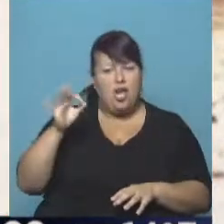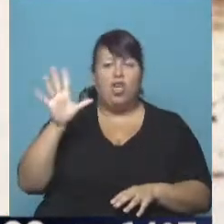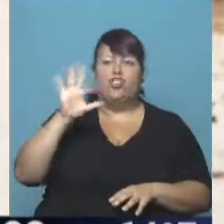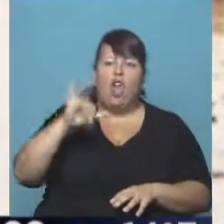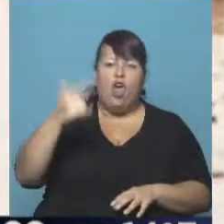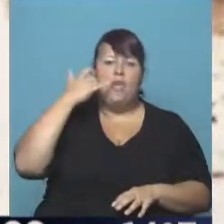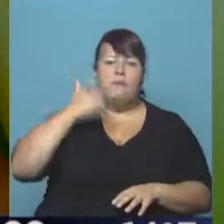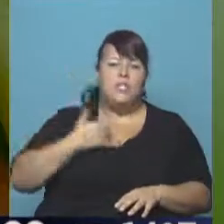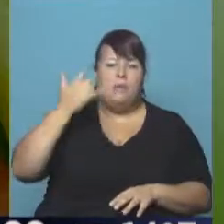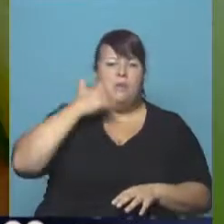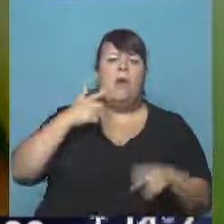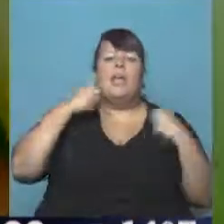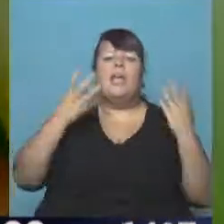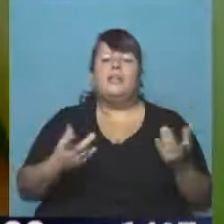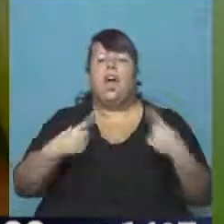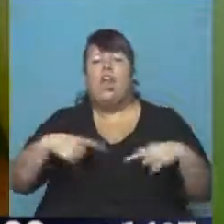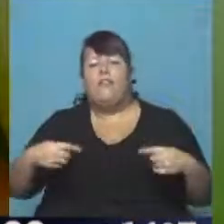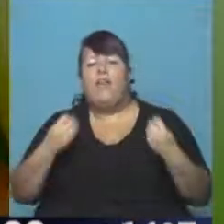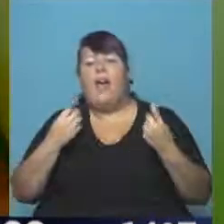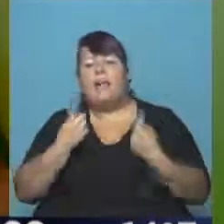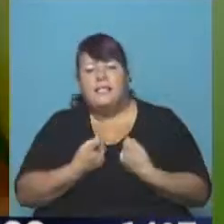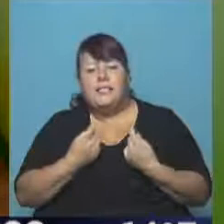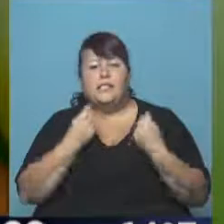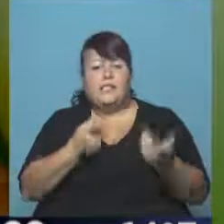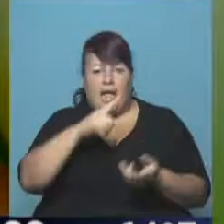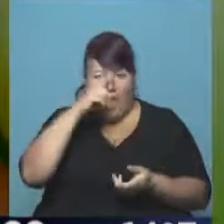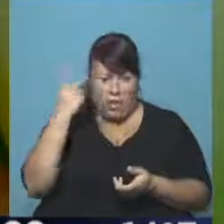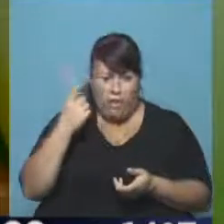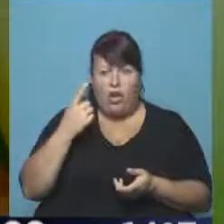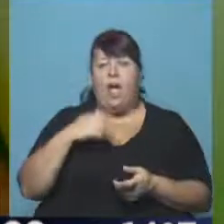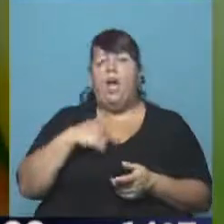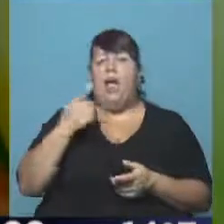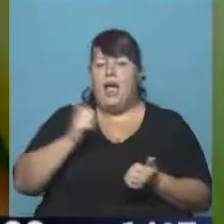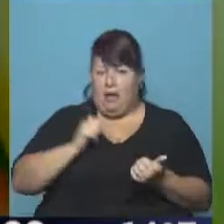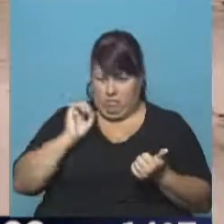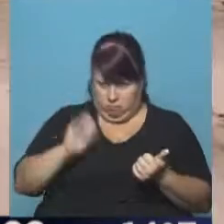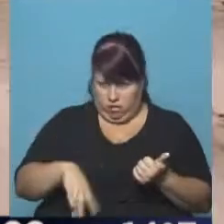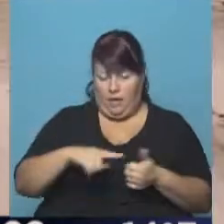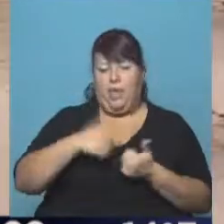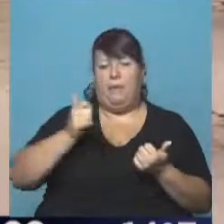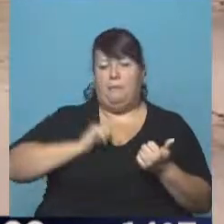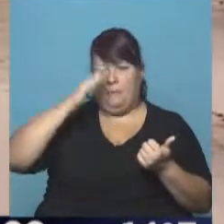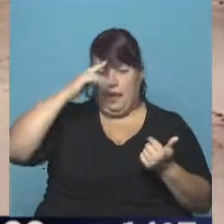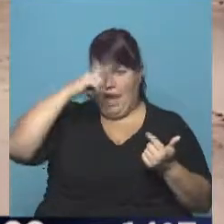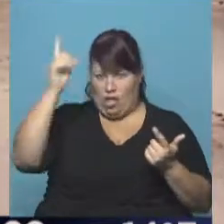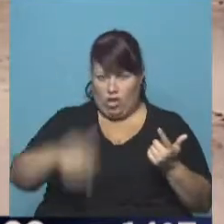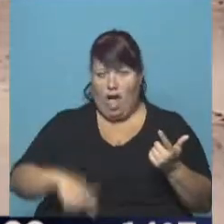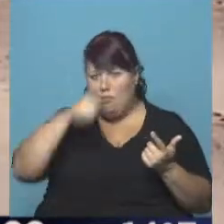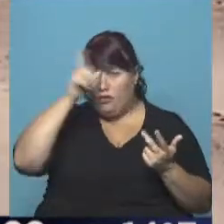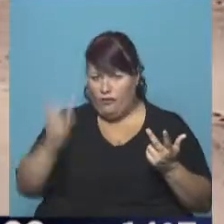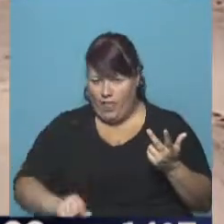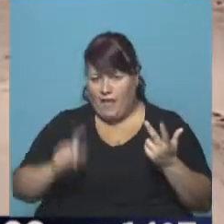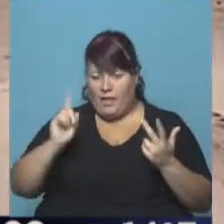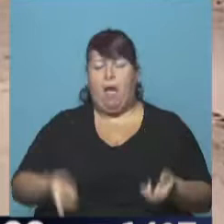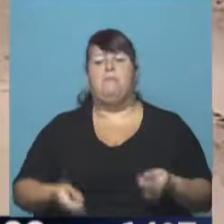se está comunicando para ver qué disponibilidad de recursos nacionales tuvimos ejército gendarmería nacional policía federal